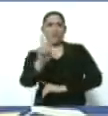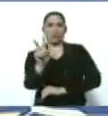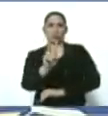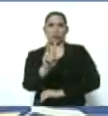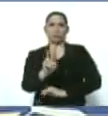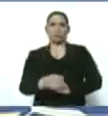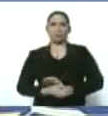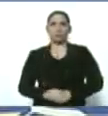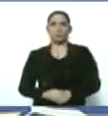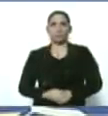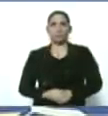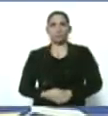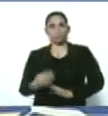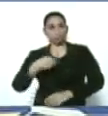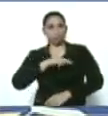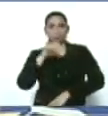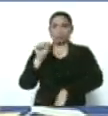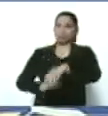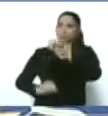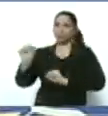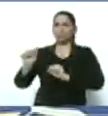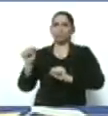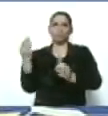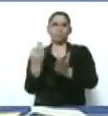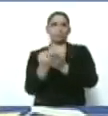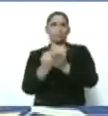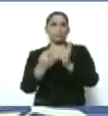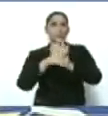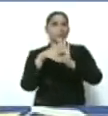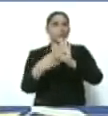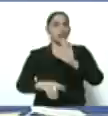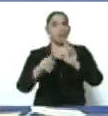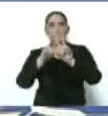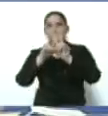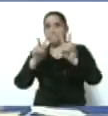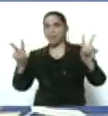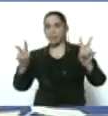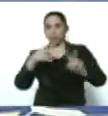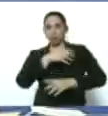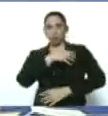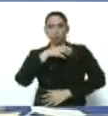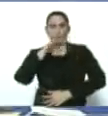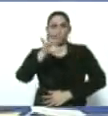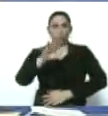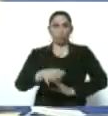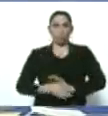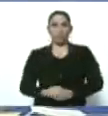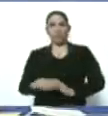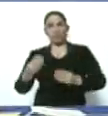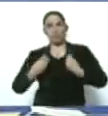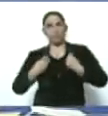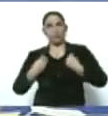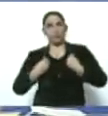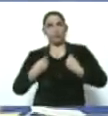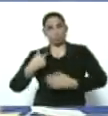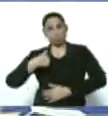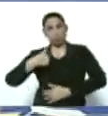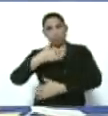venezolanas lo que defendamos, y nosotros defendemos el derecho a la paz, a la soberanía y a la vida. Así que los